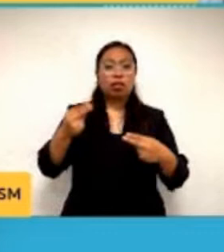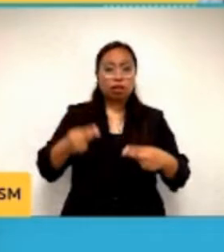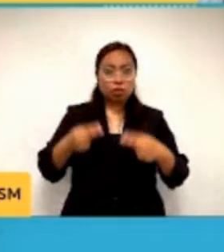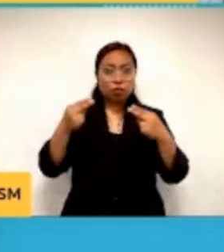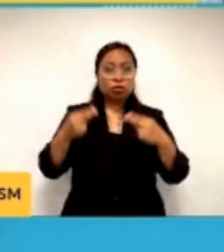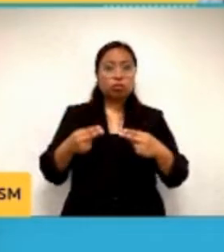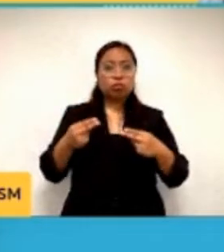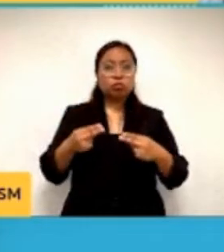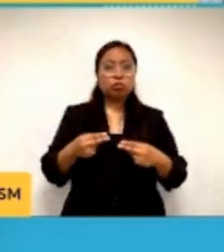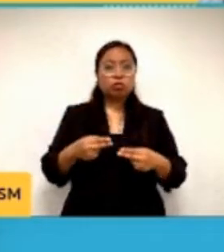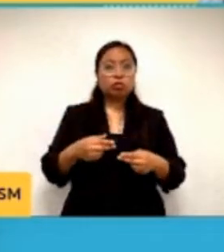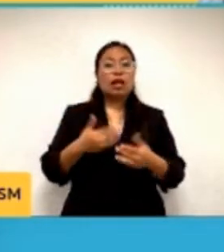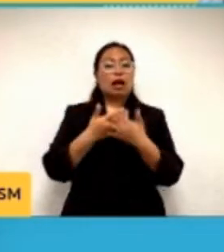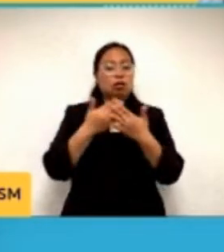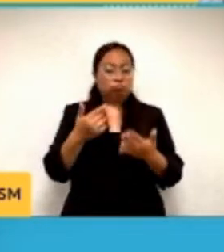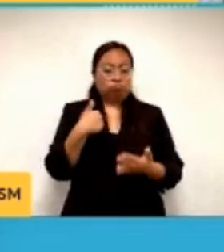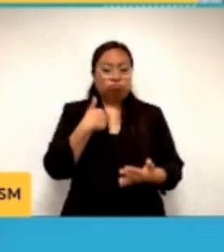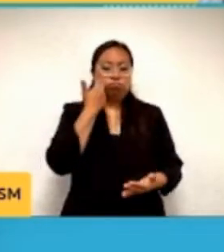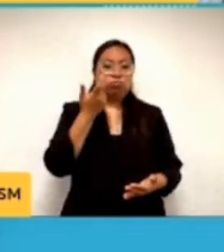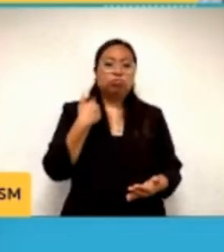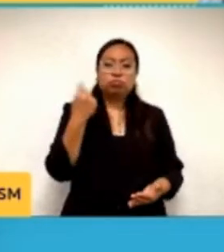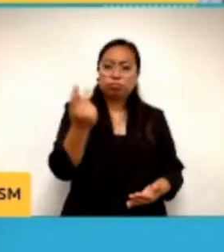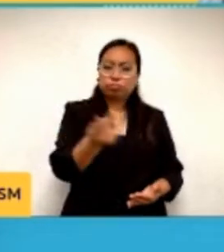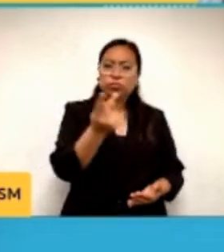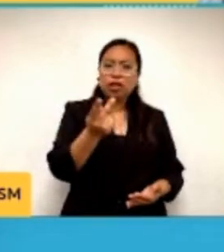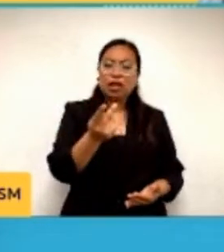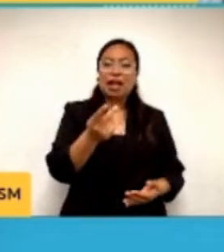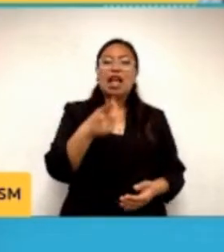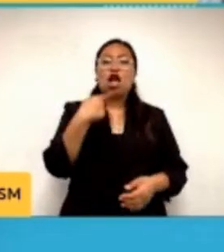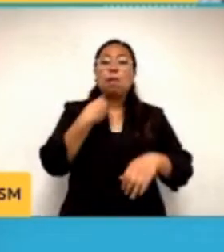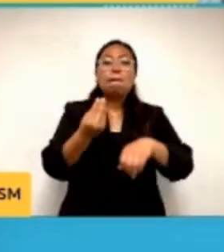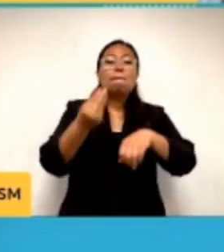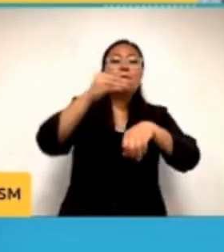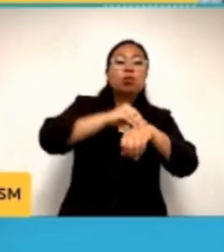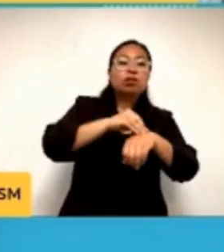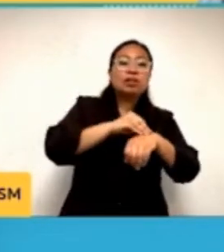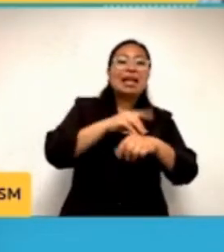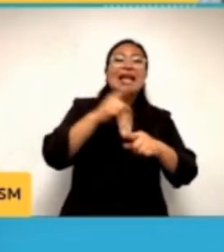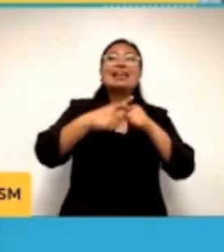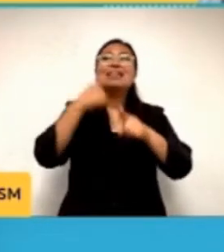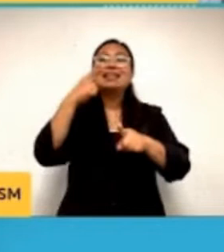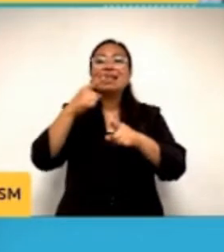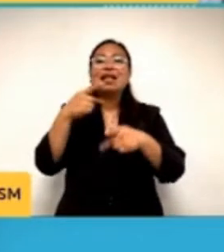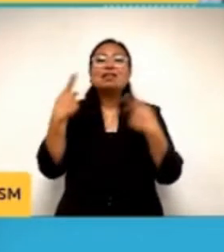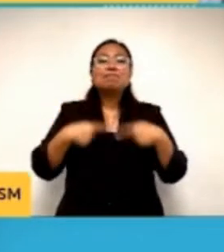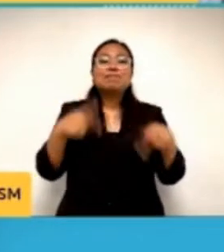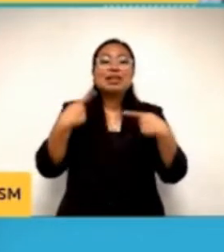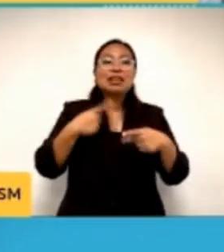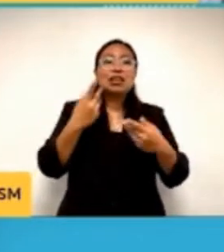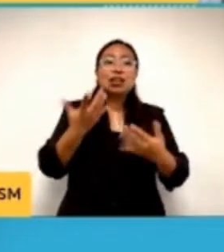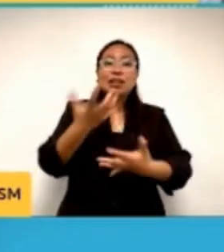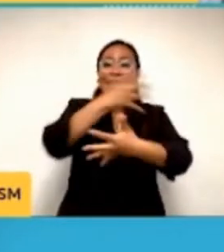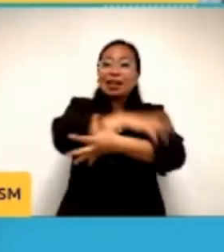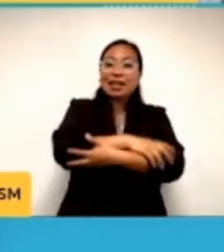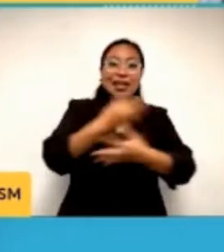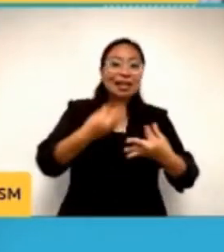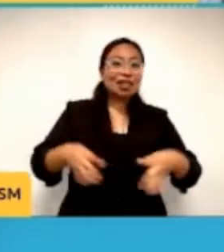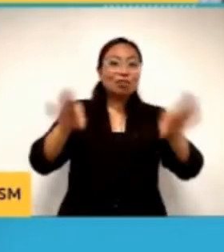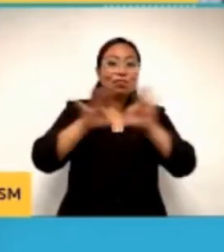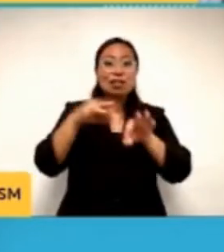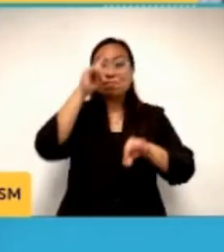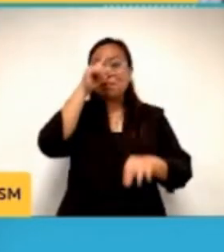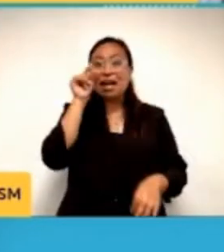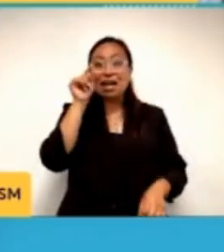preguntarte personas. Quiero que le pongamos nombre a esos stakeholders o a esas personas clave para ti,